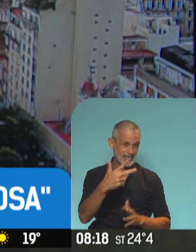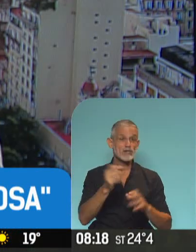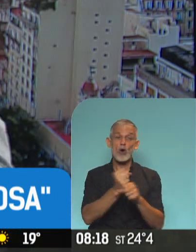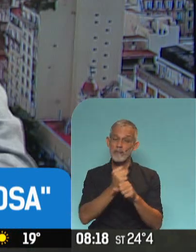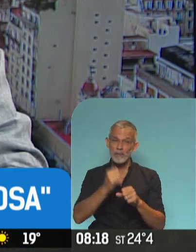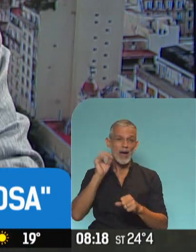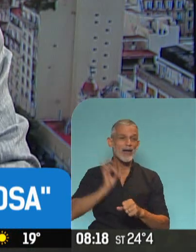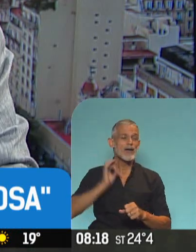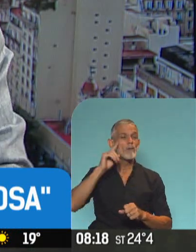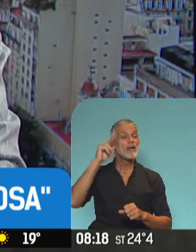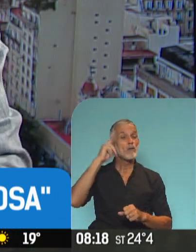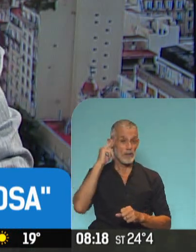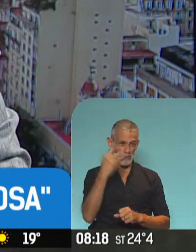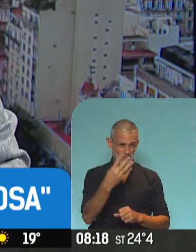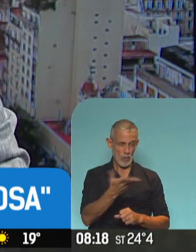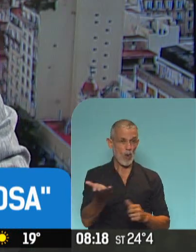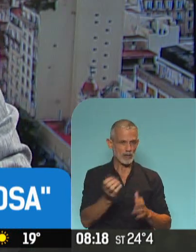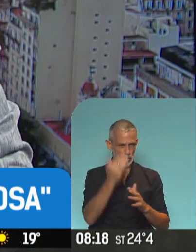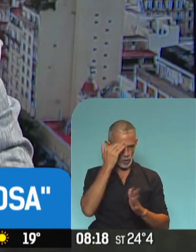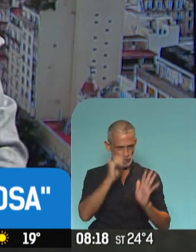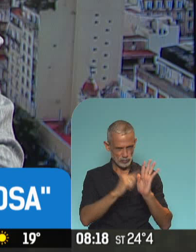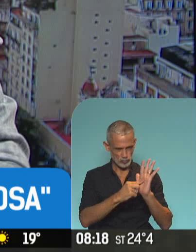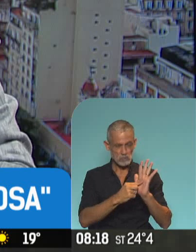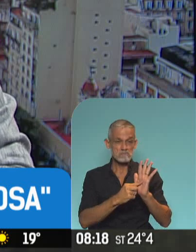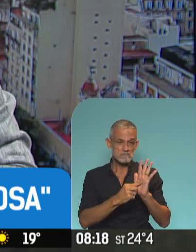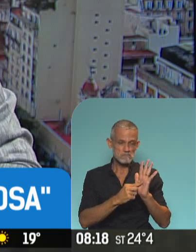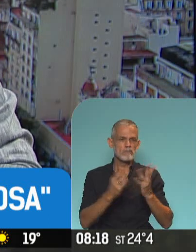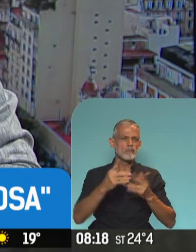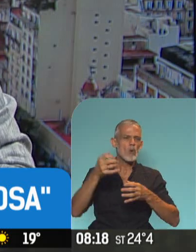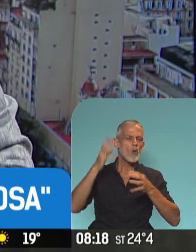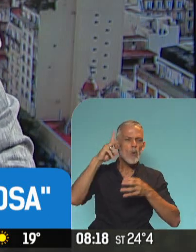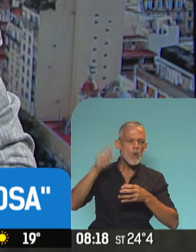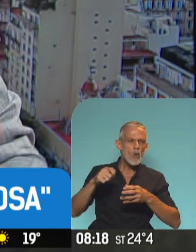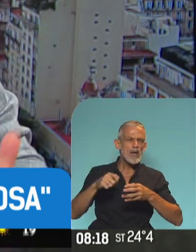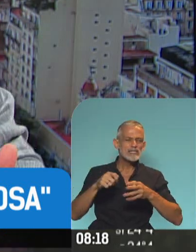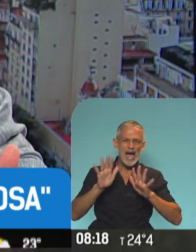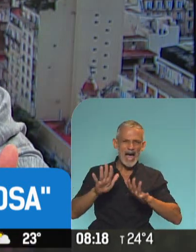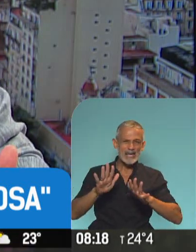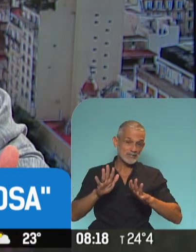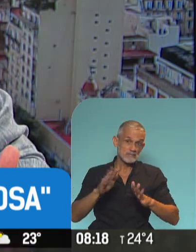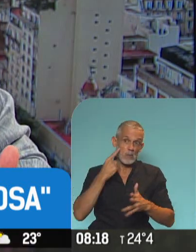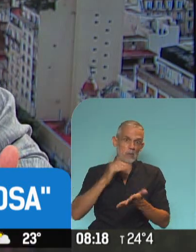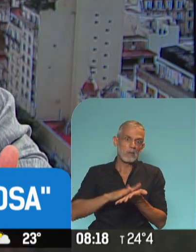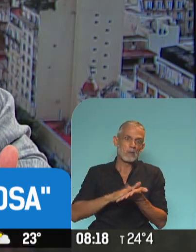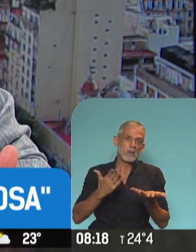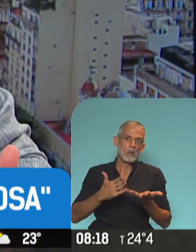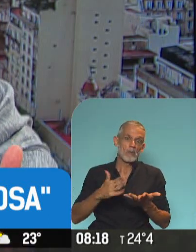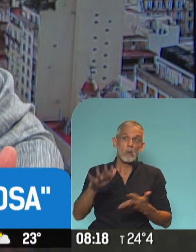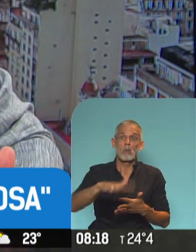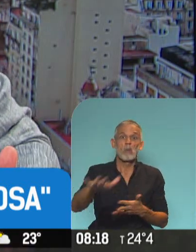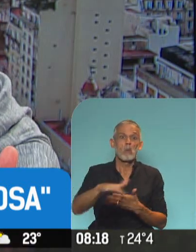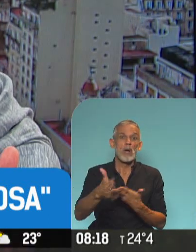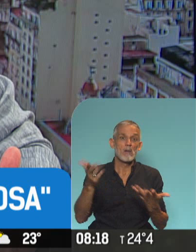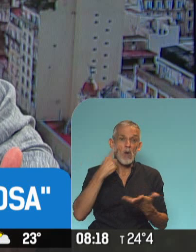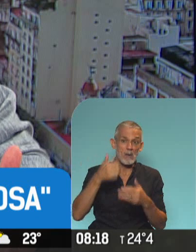94. Entonces, finalmente, si nos ha ido con los jueces federales como no fue, probemos con el pueblo. A ver cómo